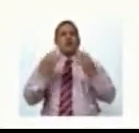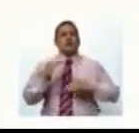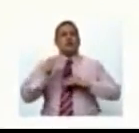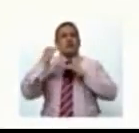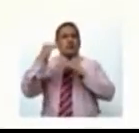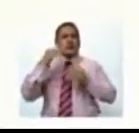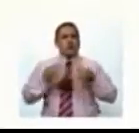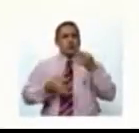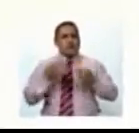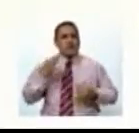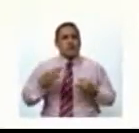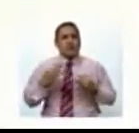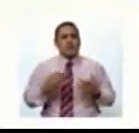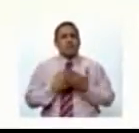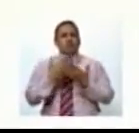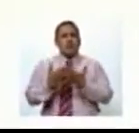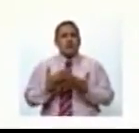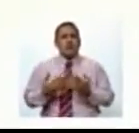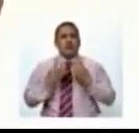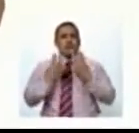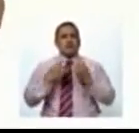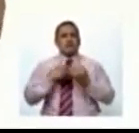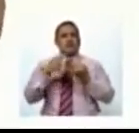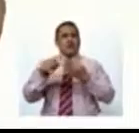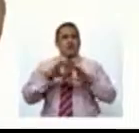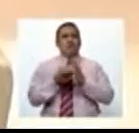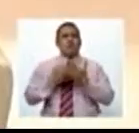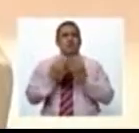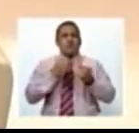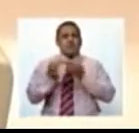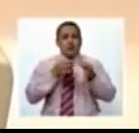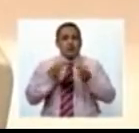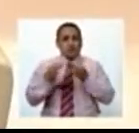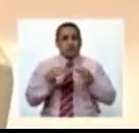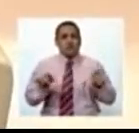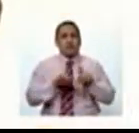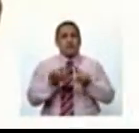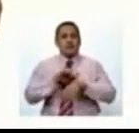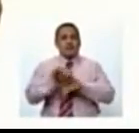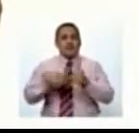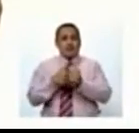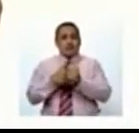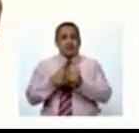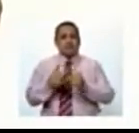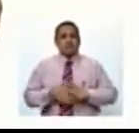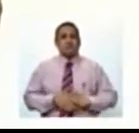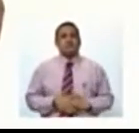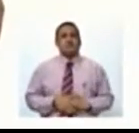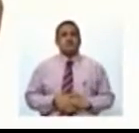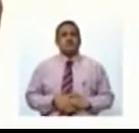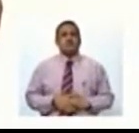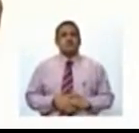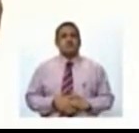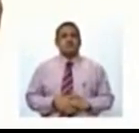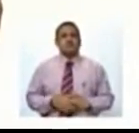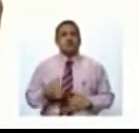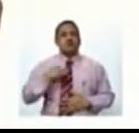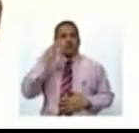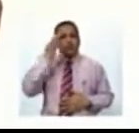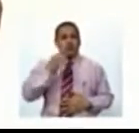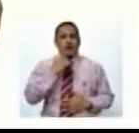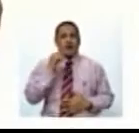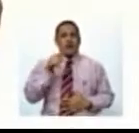hechos jurídicamente, pruebas y todo eso, ya es difícil. Bueno, el tema del apercibimiento, ¿cierto? Me parece